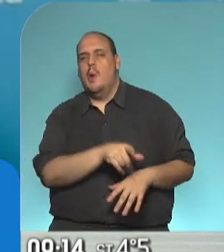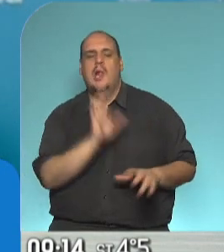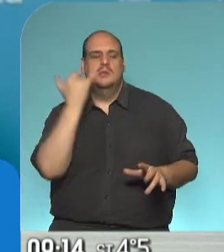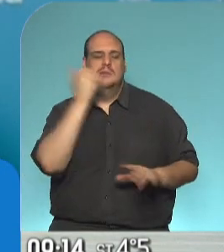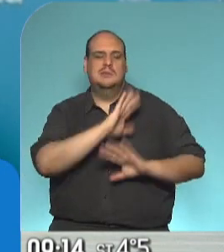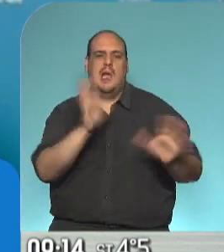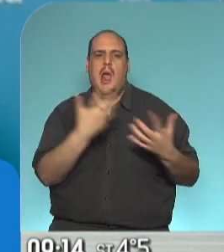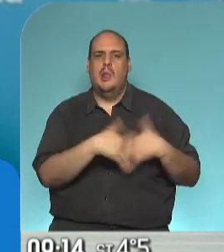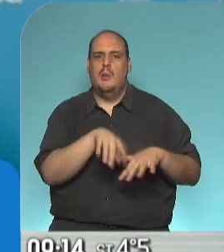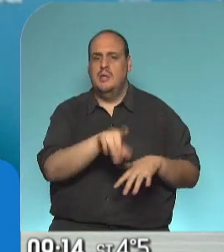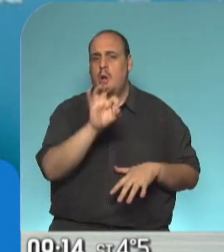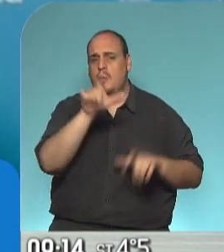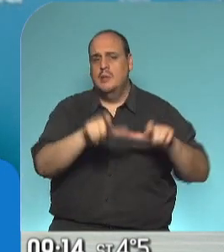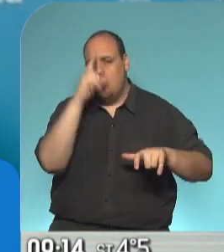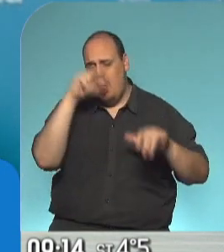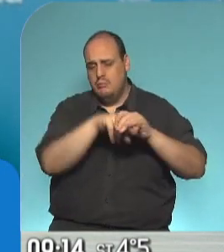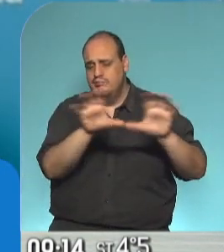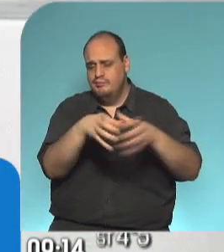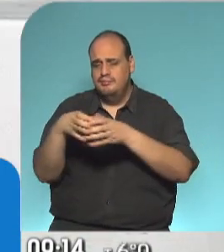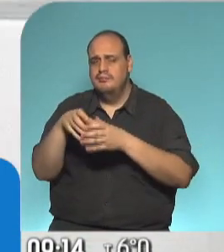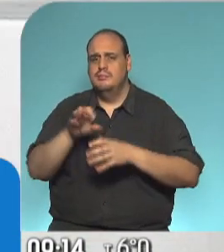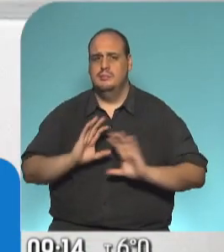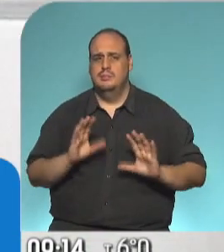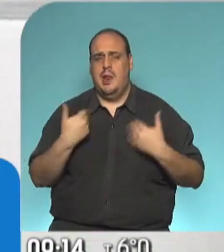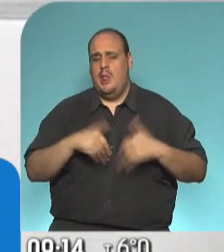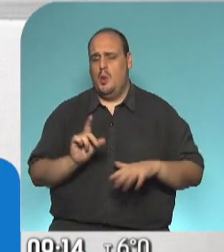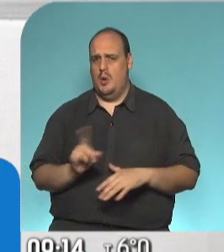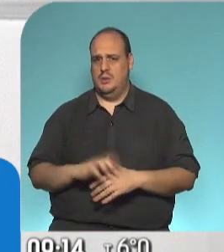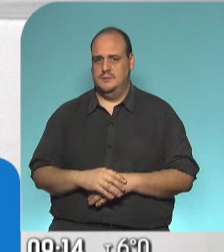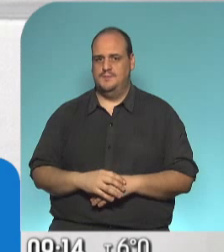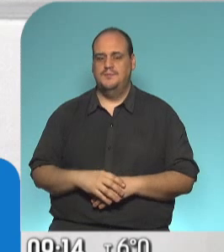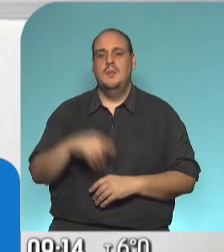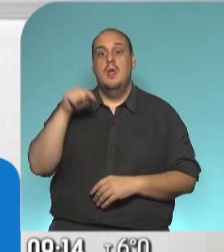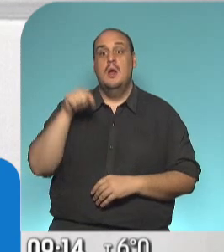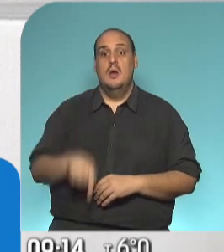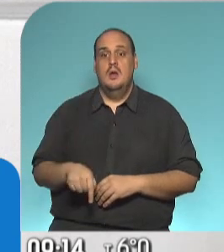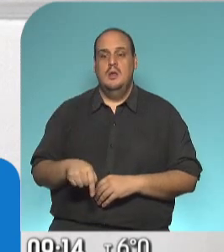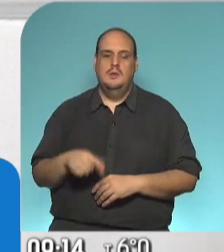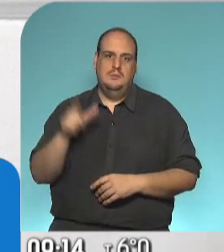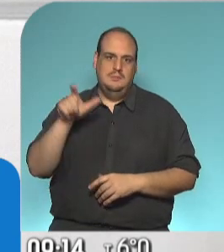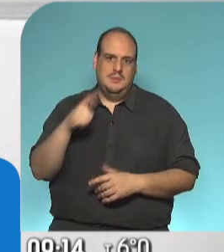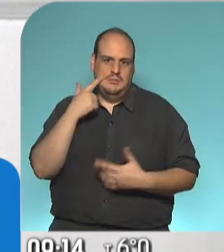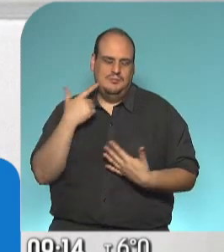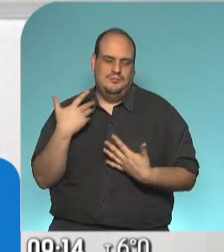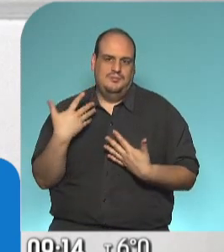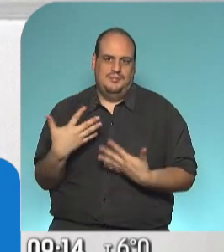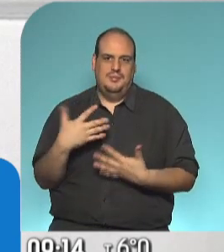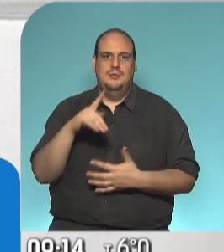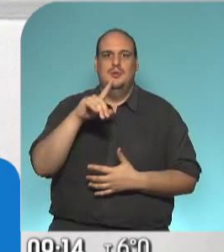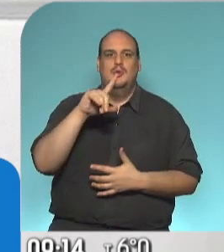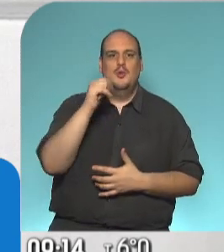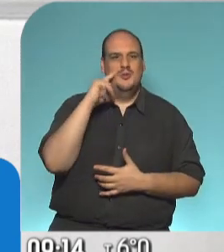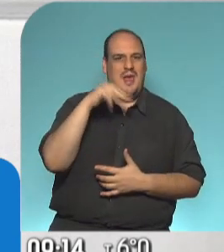de internados en terapia intensiva y los números de muertes. Tenemos hoy un lujo en el reporte. Luciana